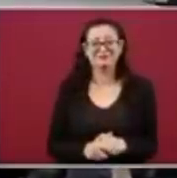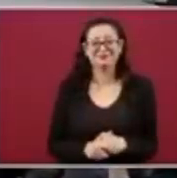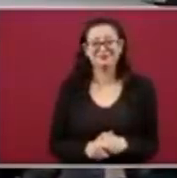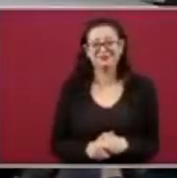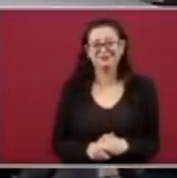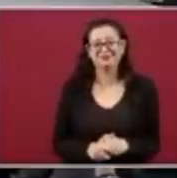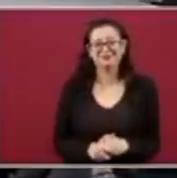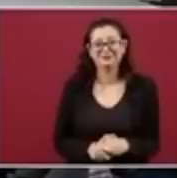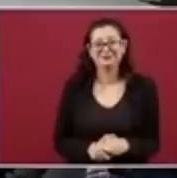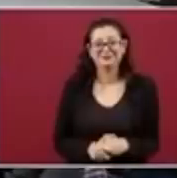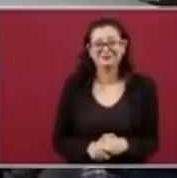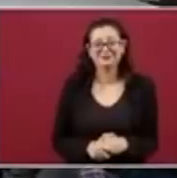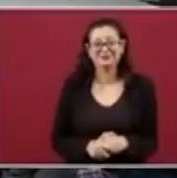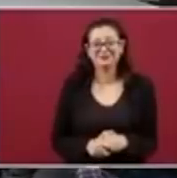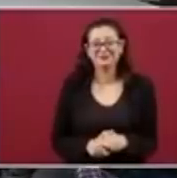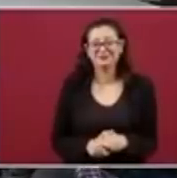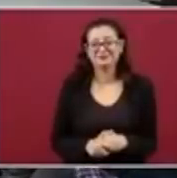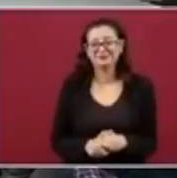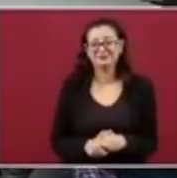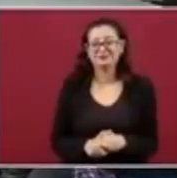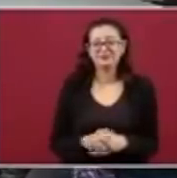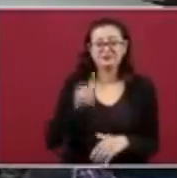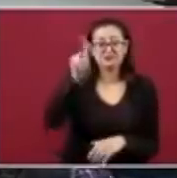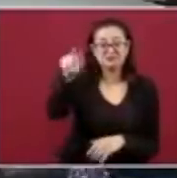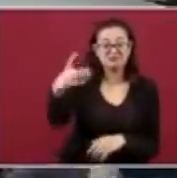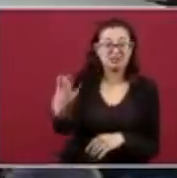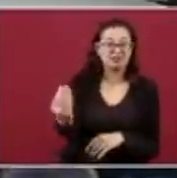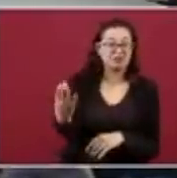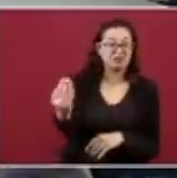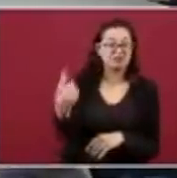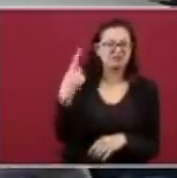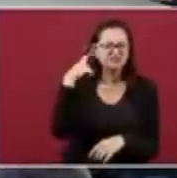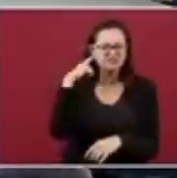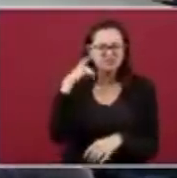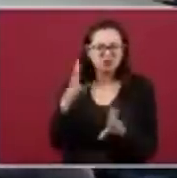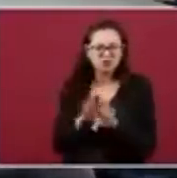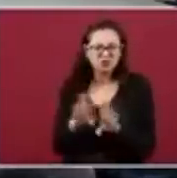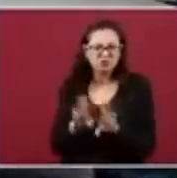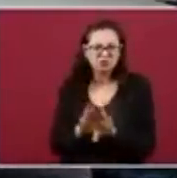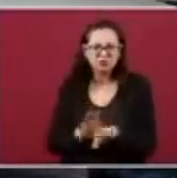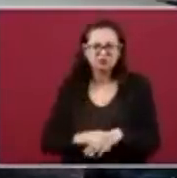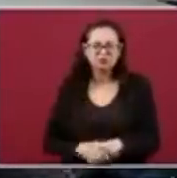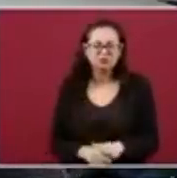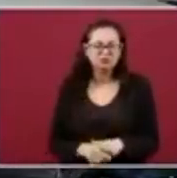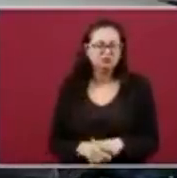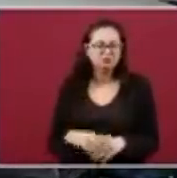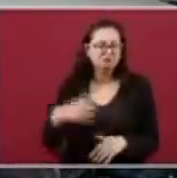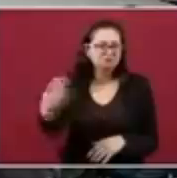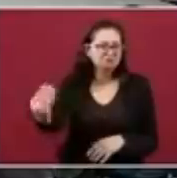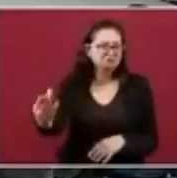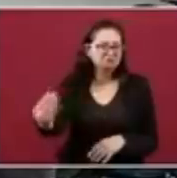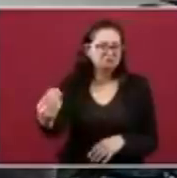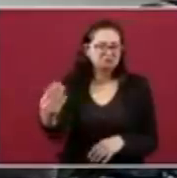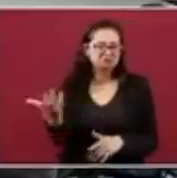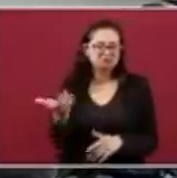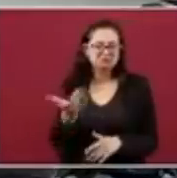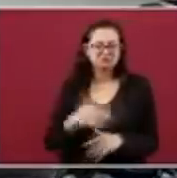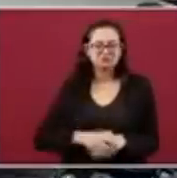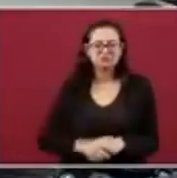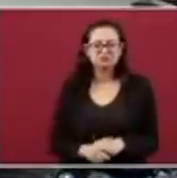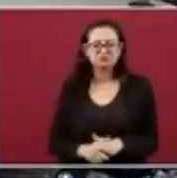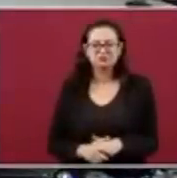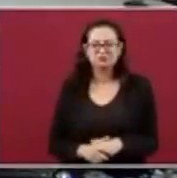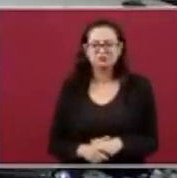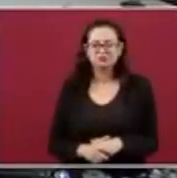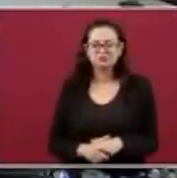¿Cree usted que Ricardo Anaya esté detrás de esta formación? ¿Cómo? ¿Cree usted que Ricardo Anaya esté detrás de esta formación?